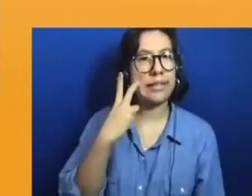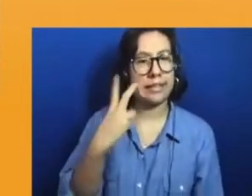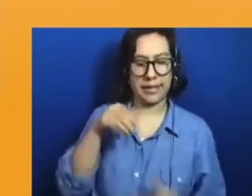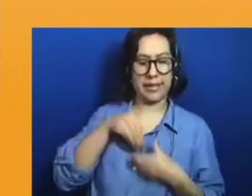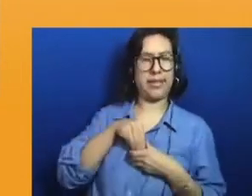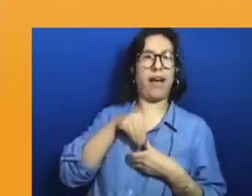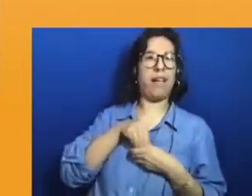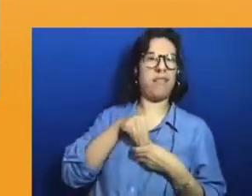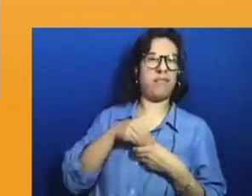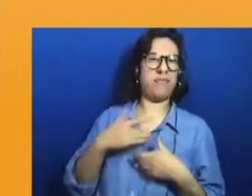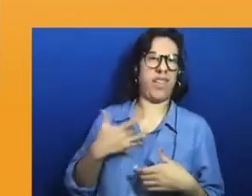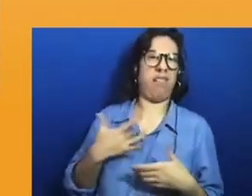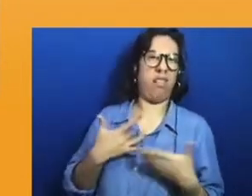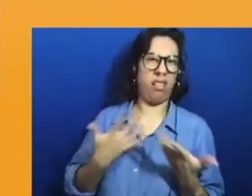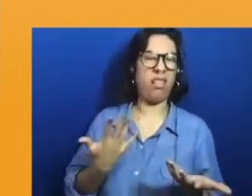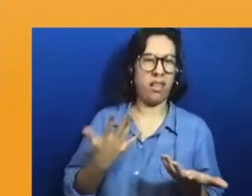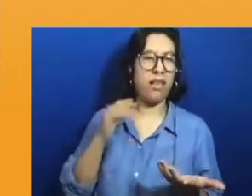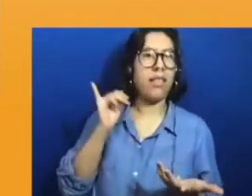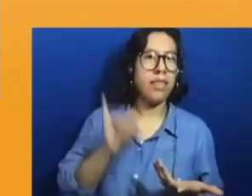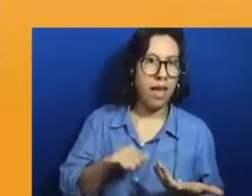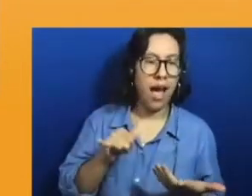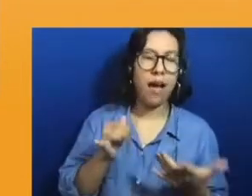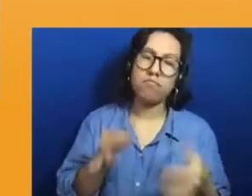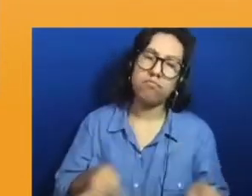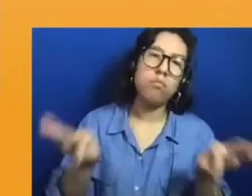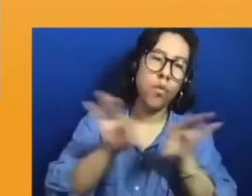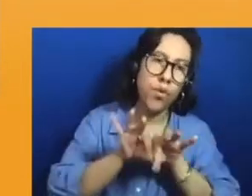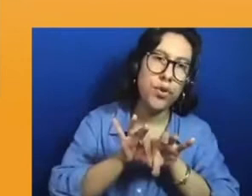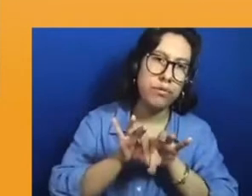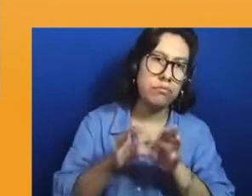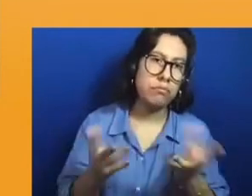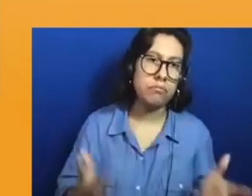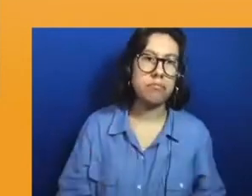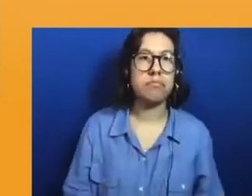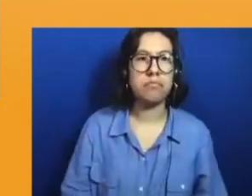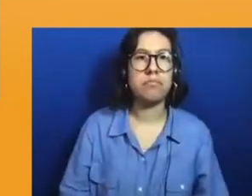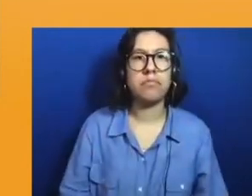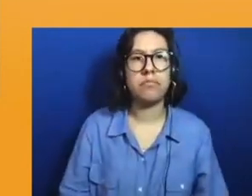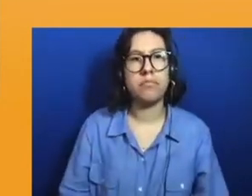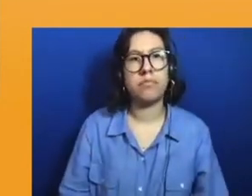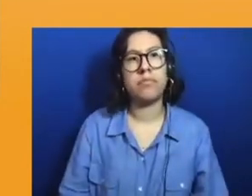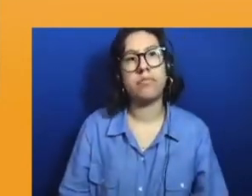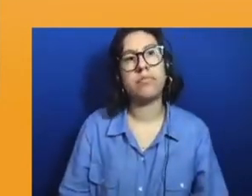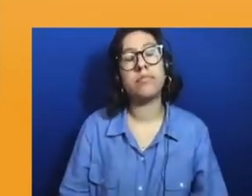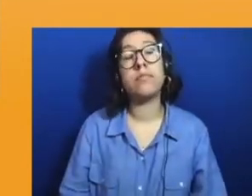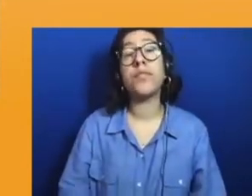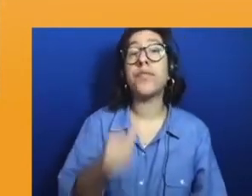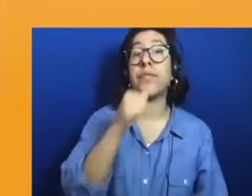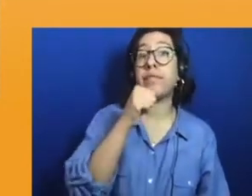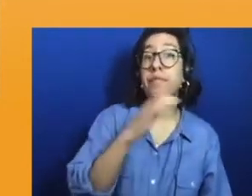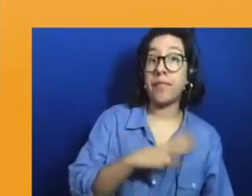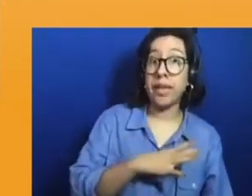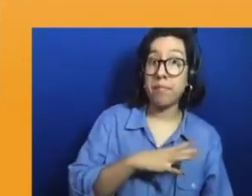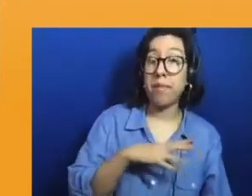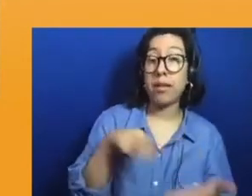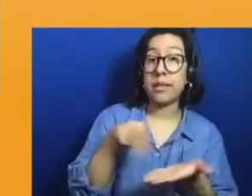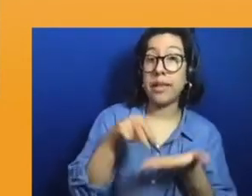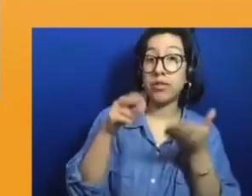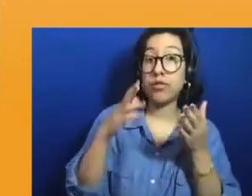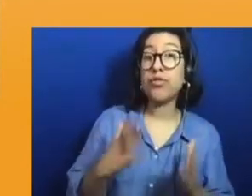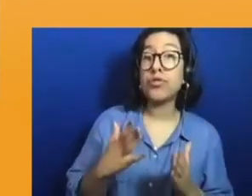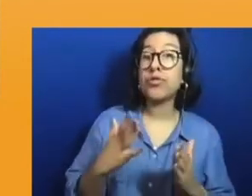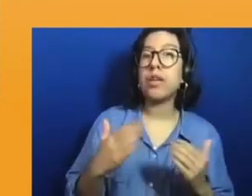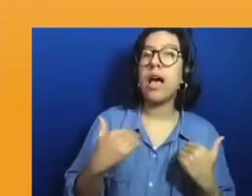que eso es especialmente importante, obviamente, para la danza femenina. Hay un poco